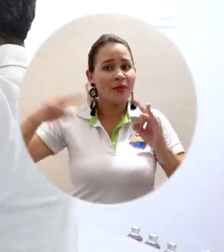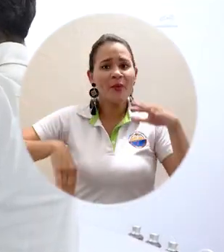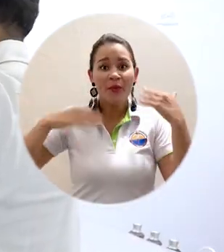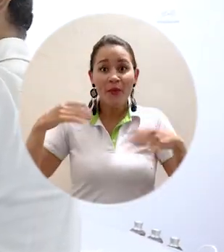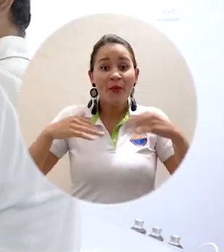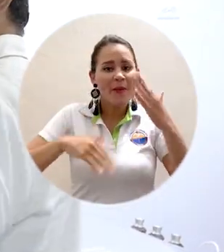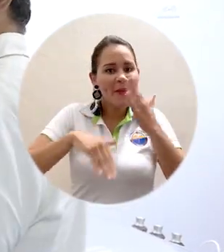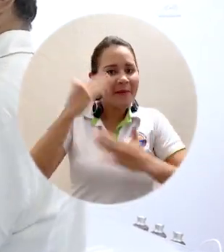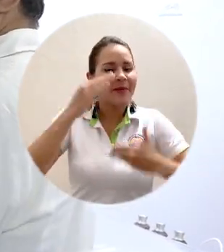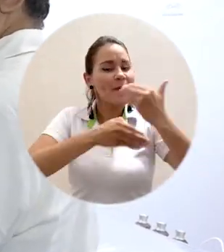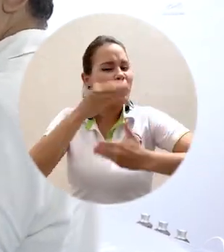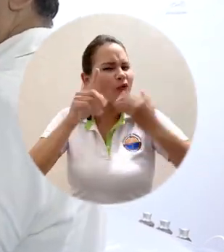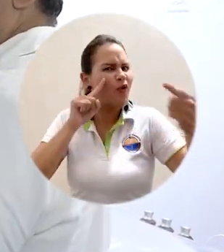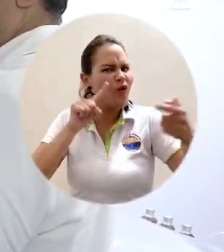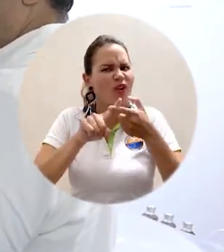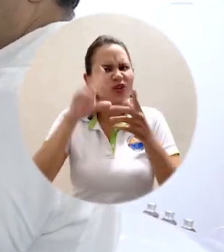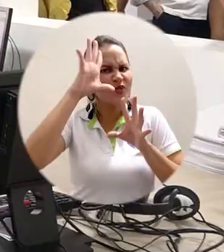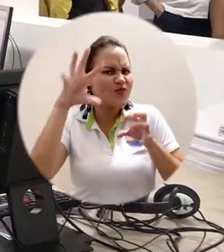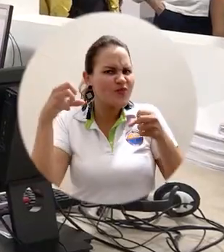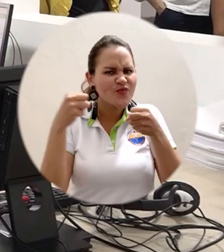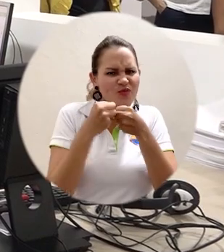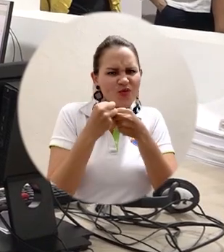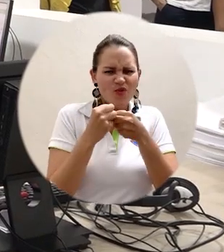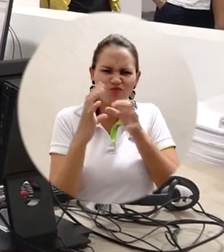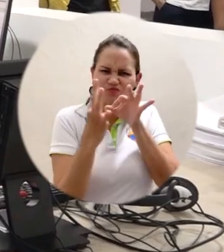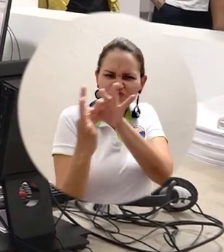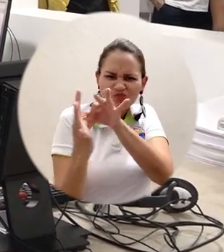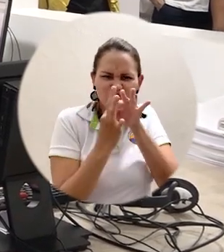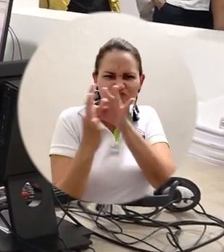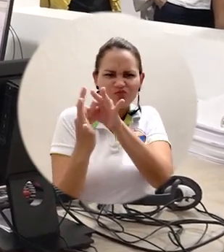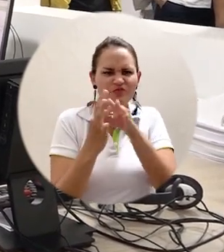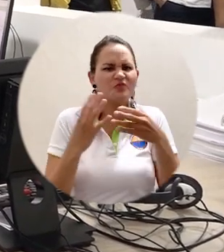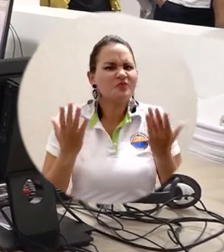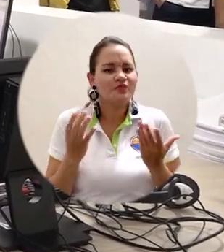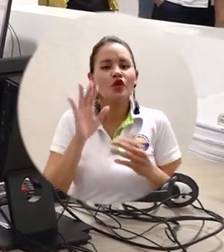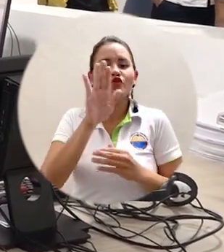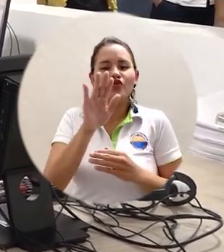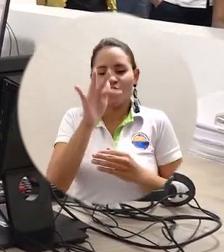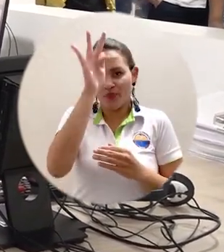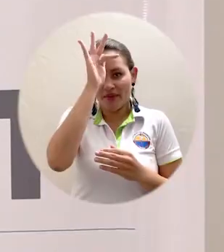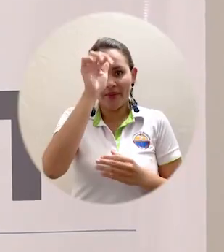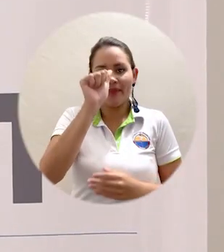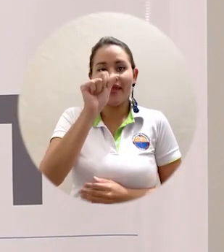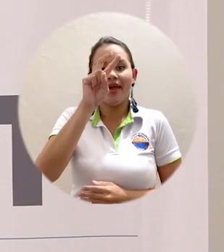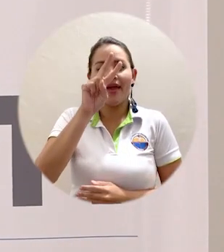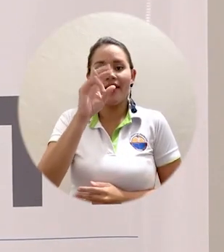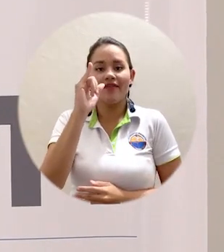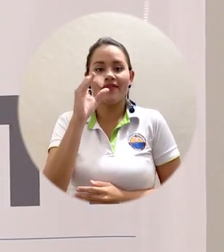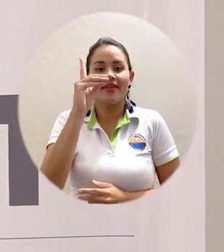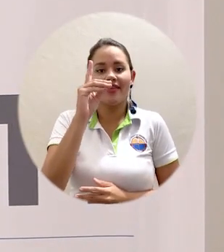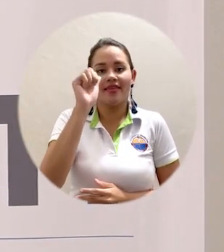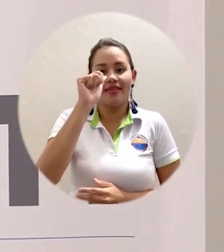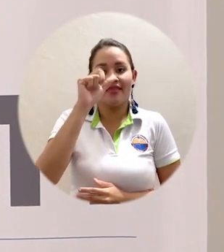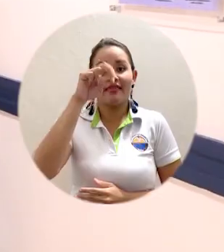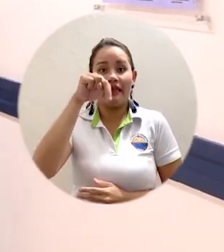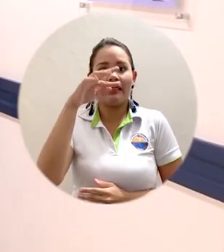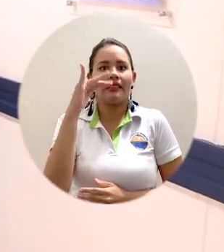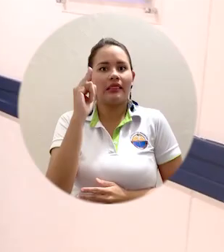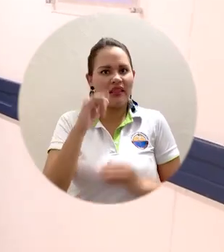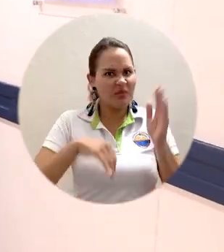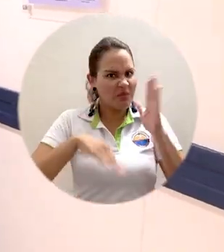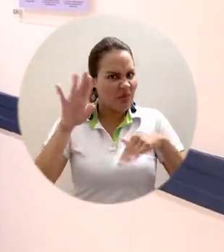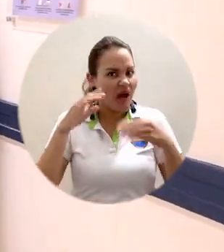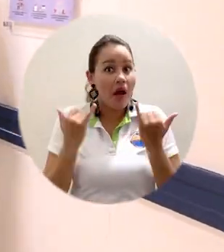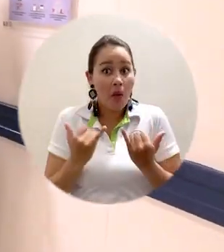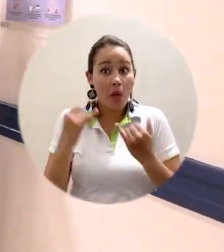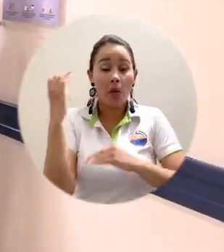La Universidad del Magdalena inició proceso en miras a una alianza interinstitucional con Avidante SAS, uno de los grupos empresariales de